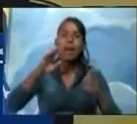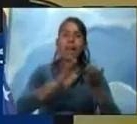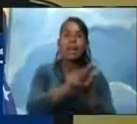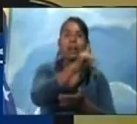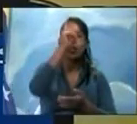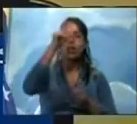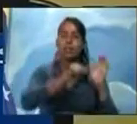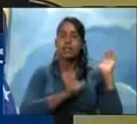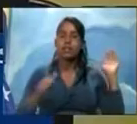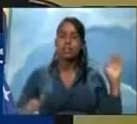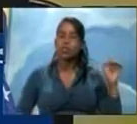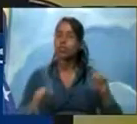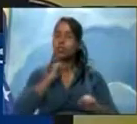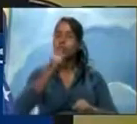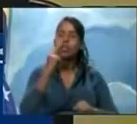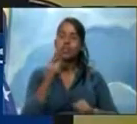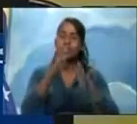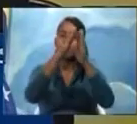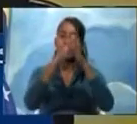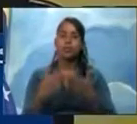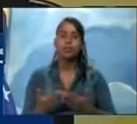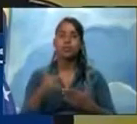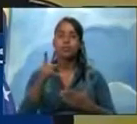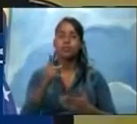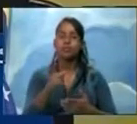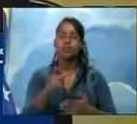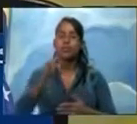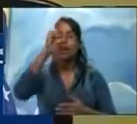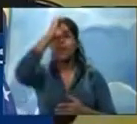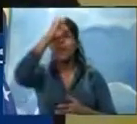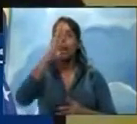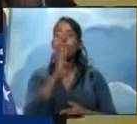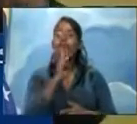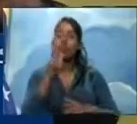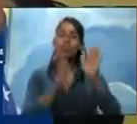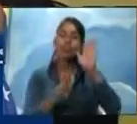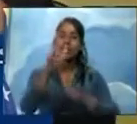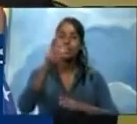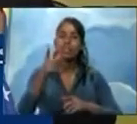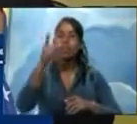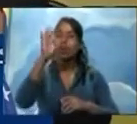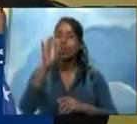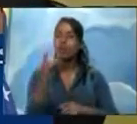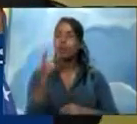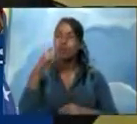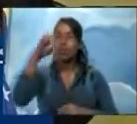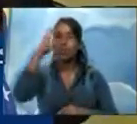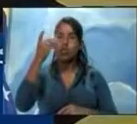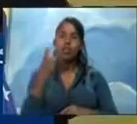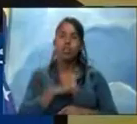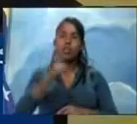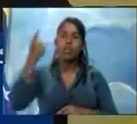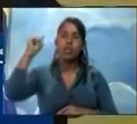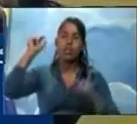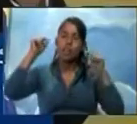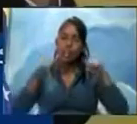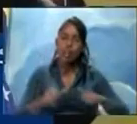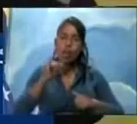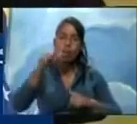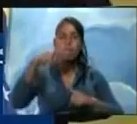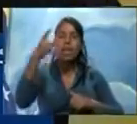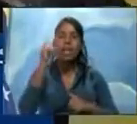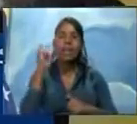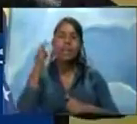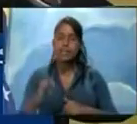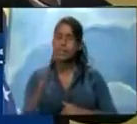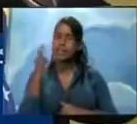gloria del Señor. Es lo que dice la Escritura en Hebreos 13:8, que Él es el Dios de ayer, el de hoy,